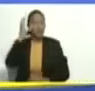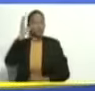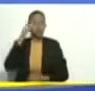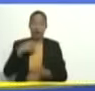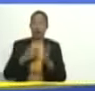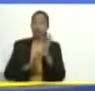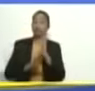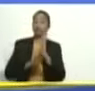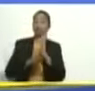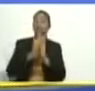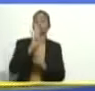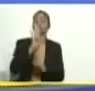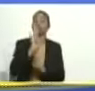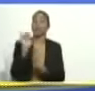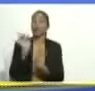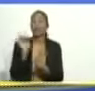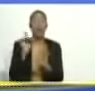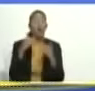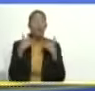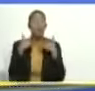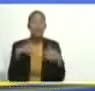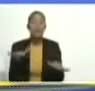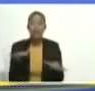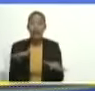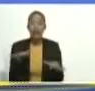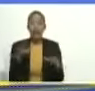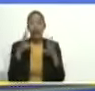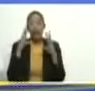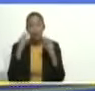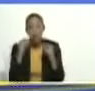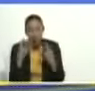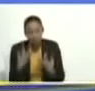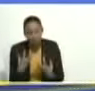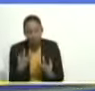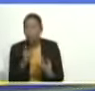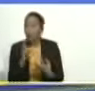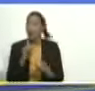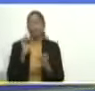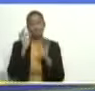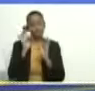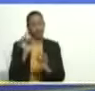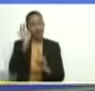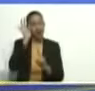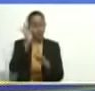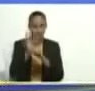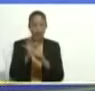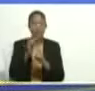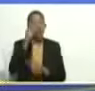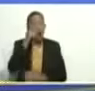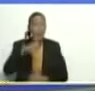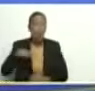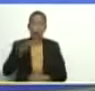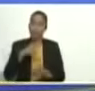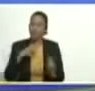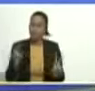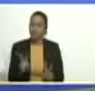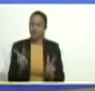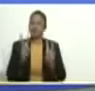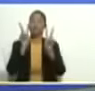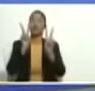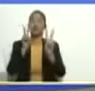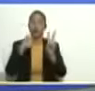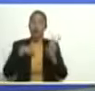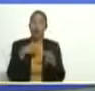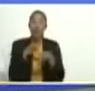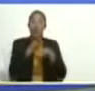a no perder jamás la fe y la confianza en su fuerza victoriosa, porque el pueblo jamás ha perdido la confianza en